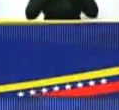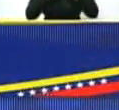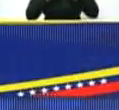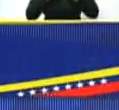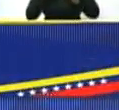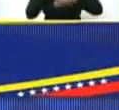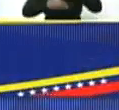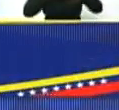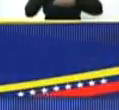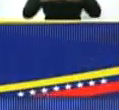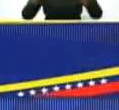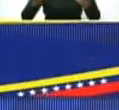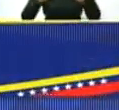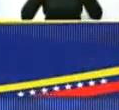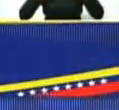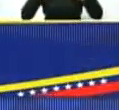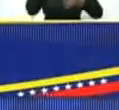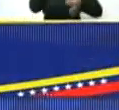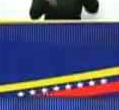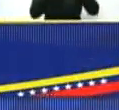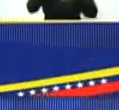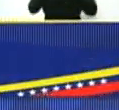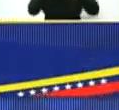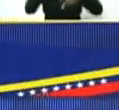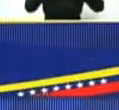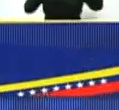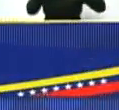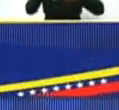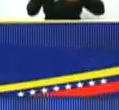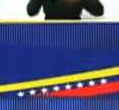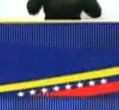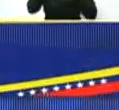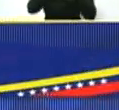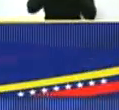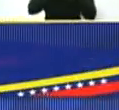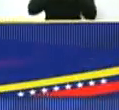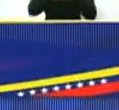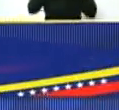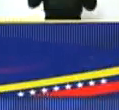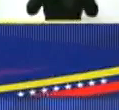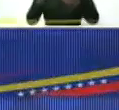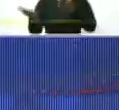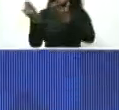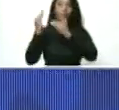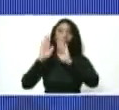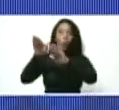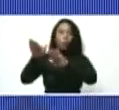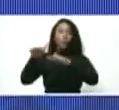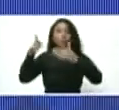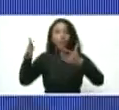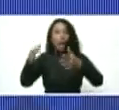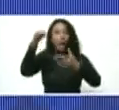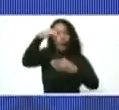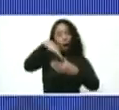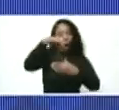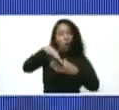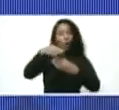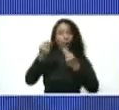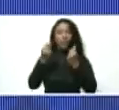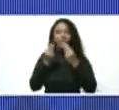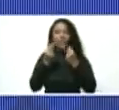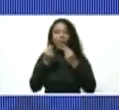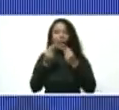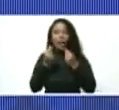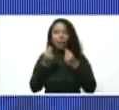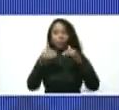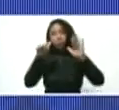compensamos el sacrificio fiscal en algunas políticas arancelarias justamente a favor del ahorro de divisas que supone